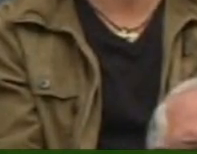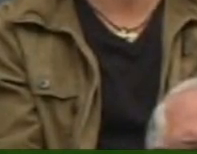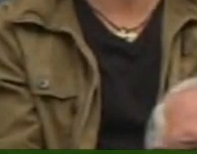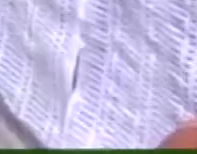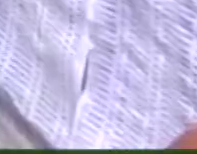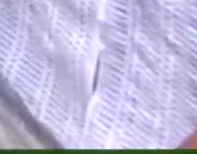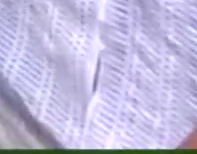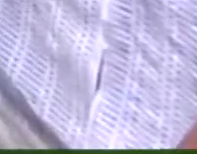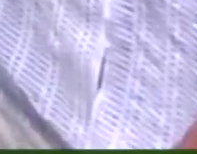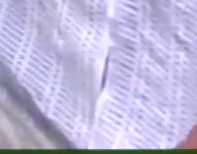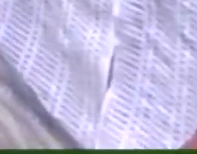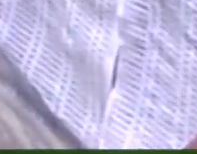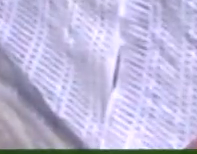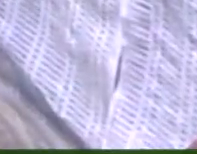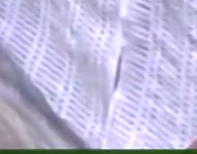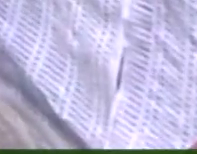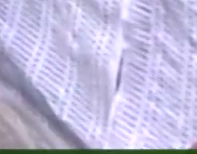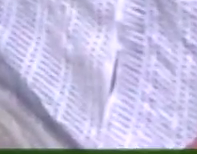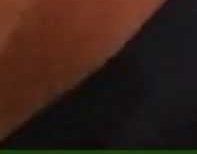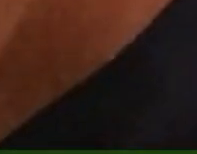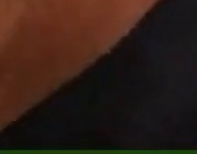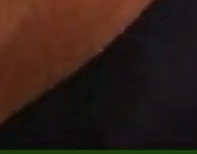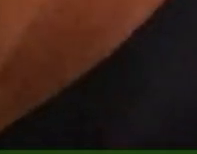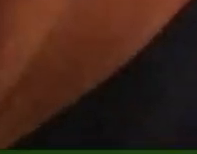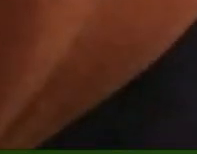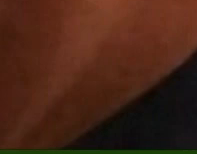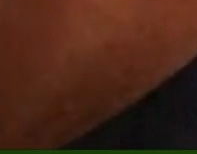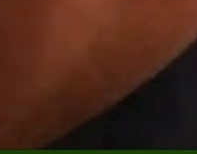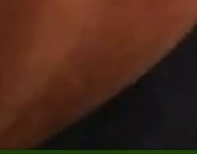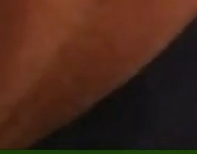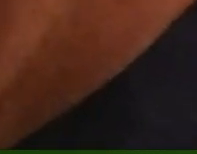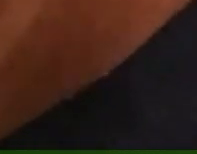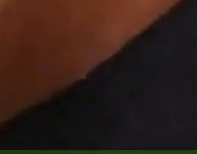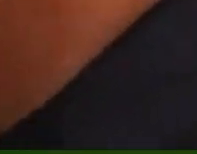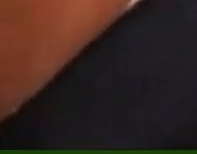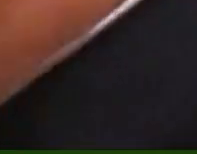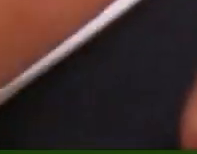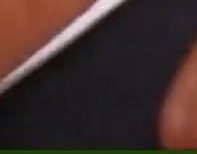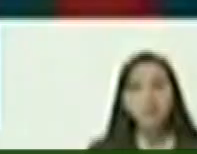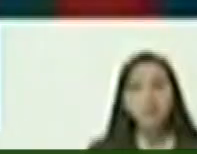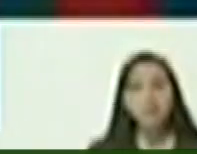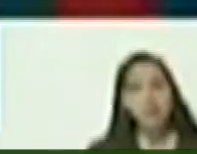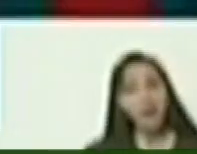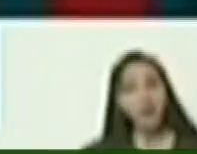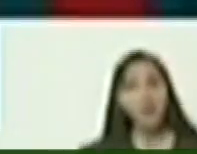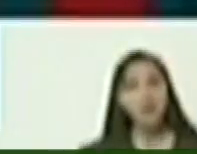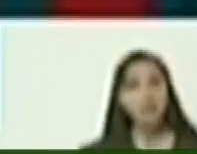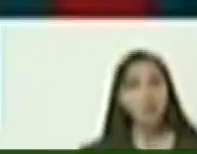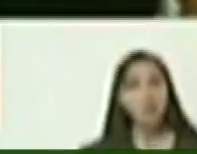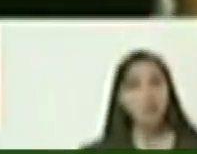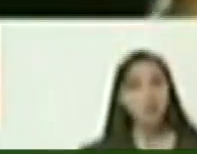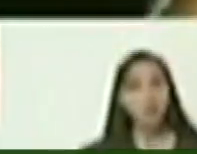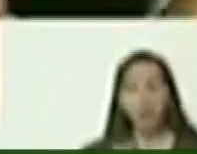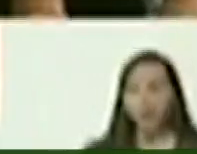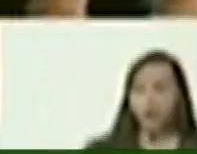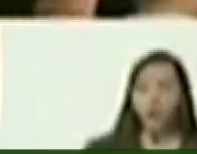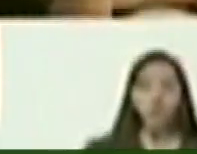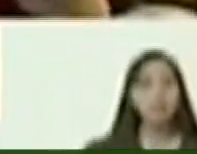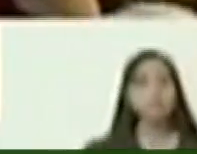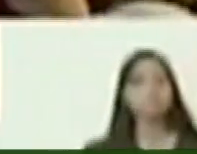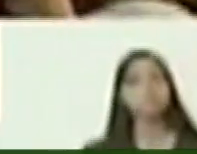la convocatoria de nuevas elecciones presidenciales, Cabello habló por primera vez de esa posibilidad. Las reglas de juego son muy